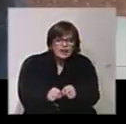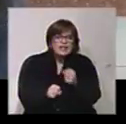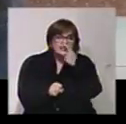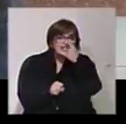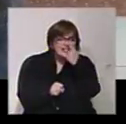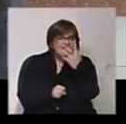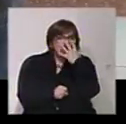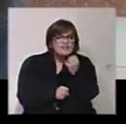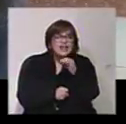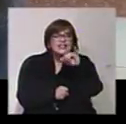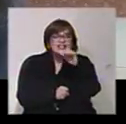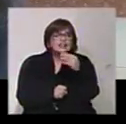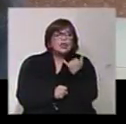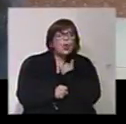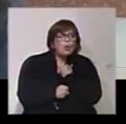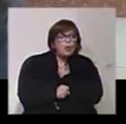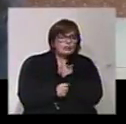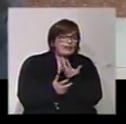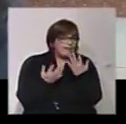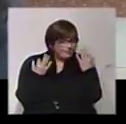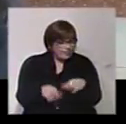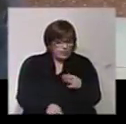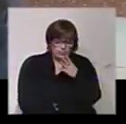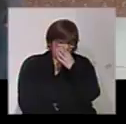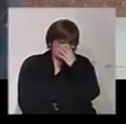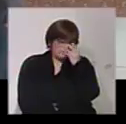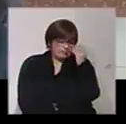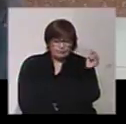Bueno, la verdad es que no recuerdo cómo fue